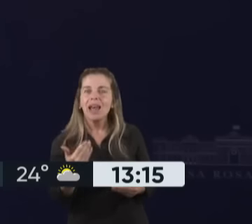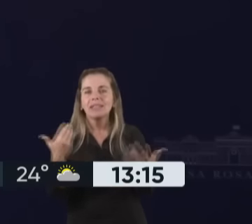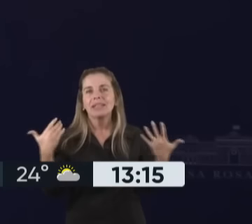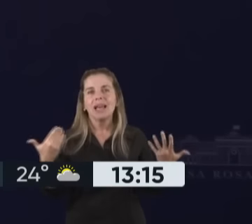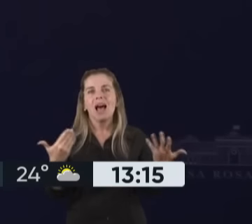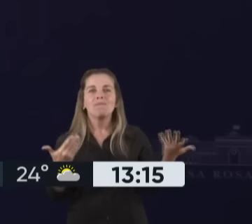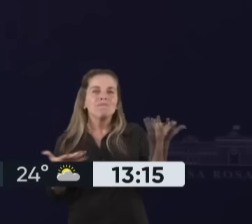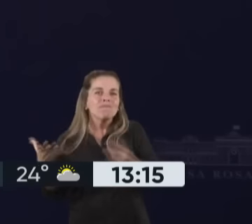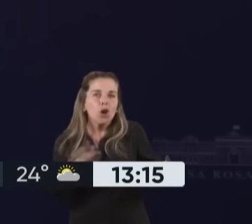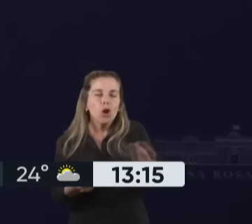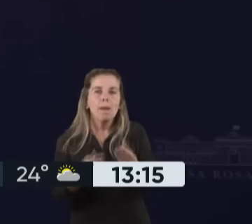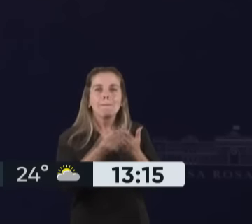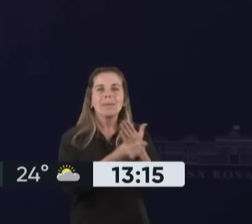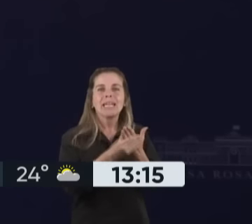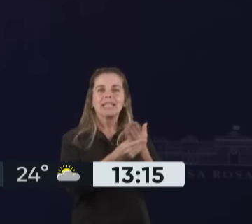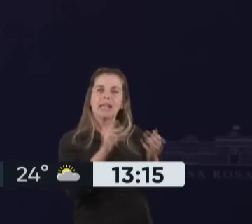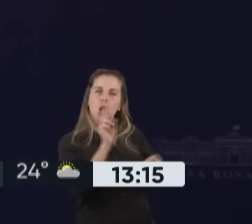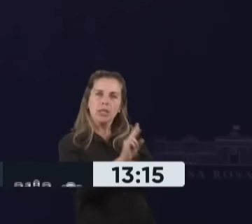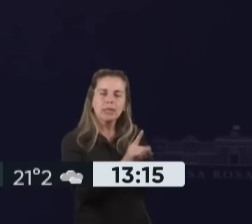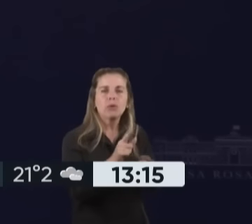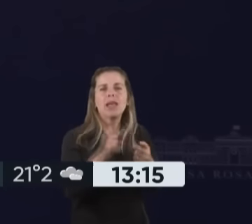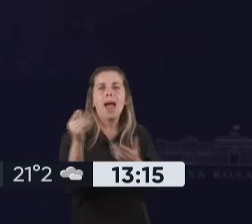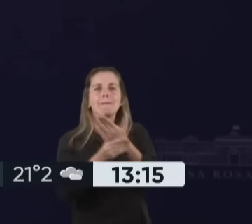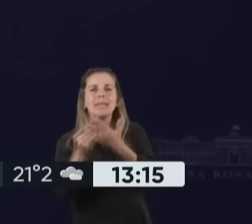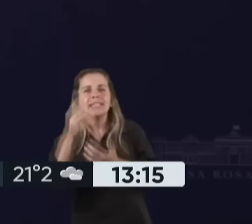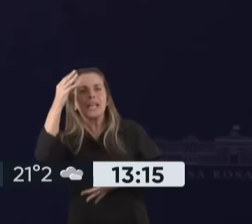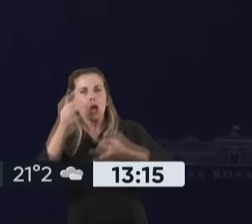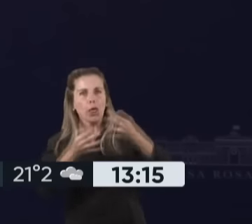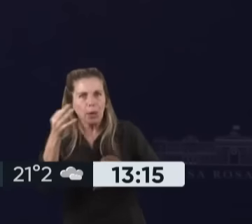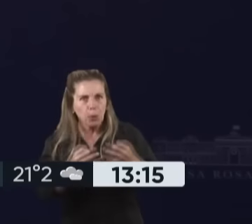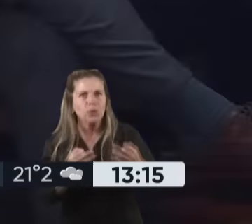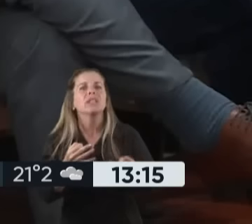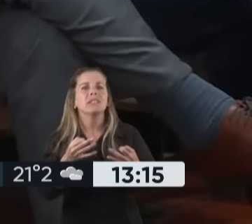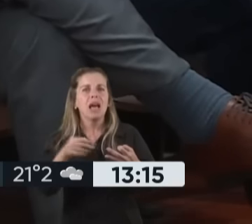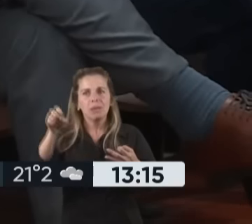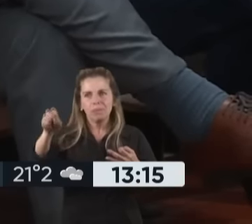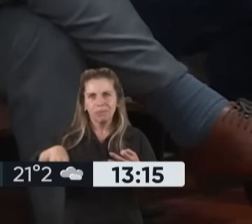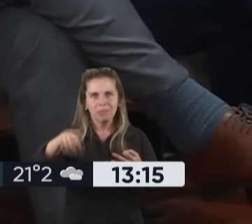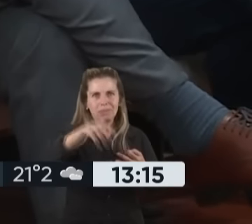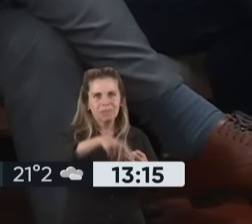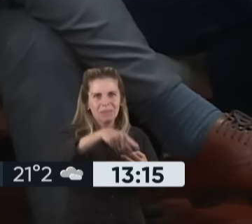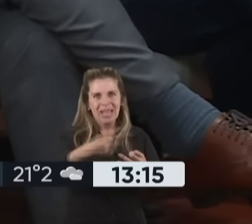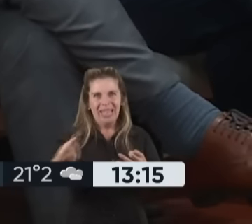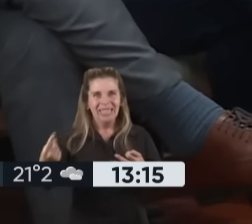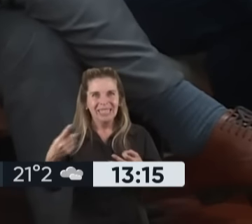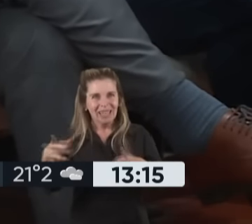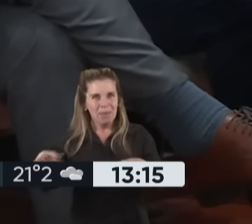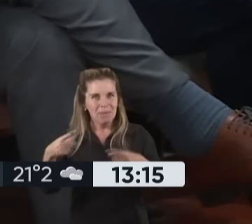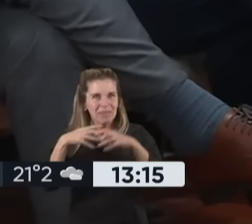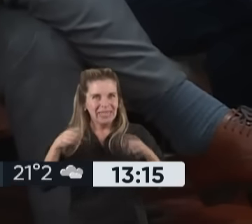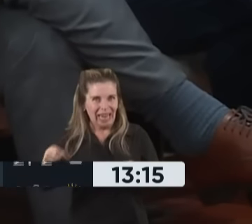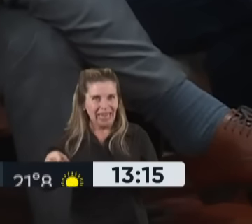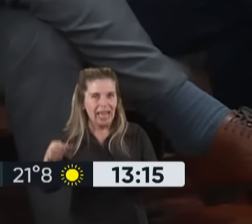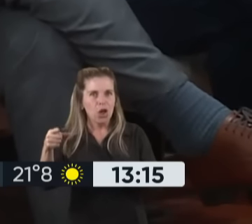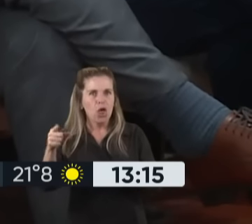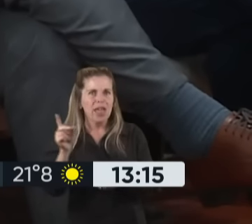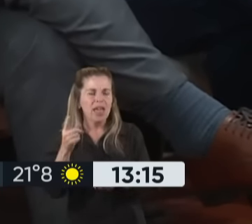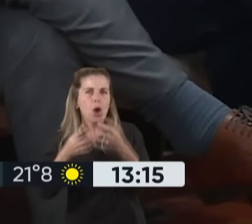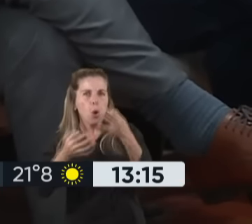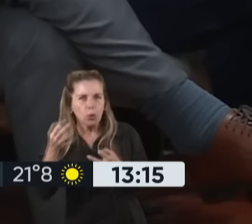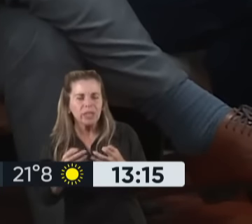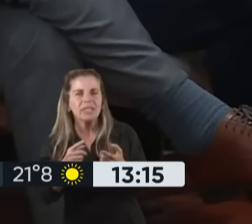los Ministerios de Seguridad, de Justicia, hoy tenemos presente al Secretario de Justicia, a Sebastián